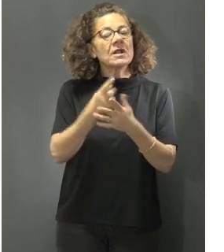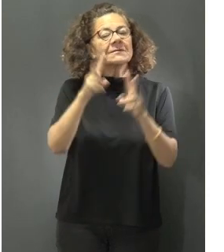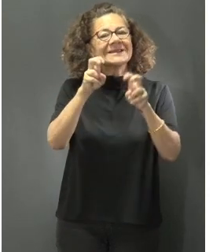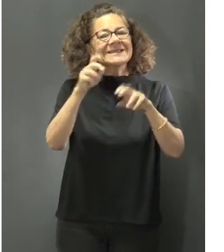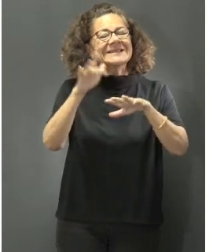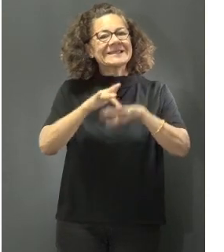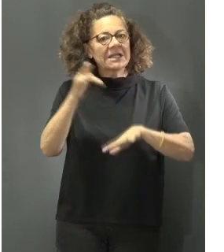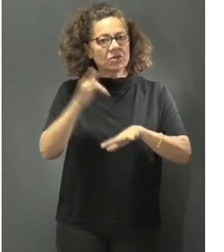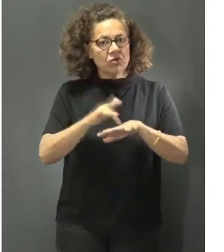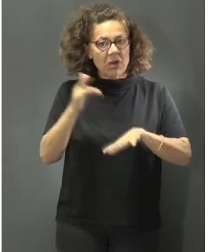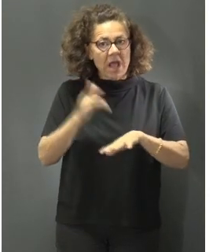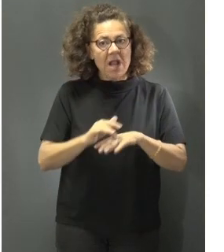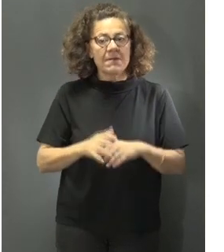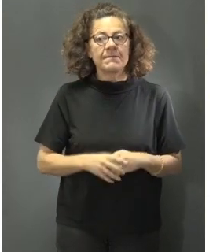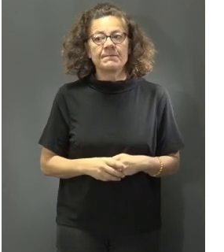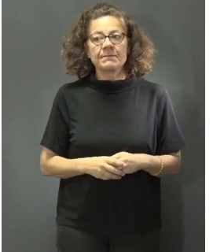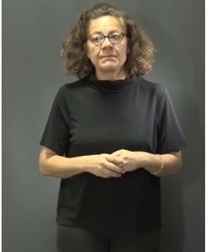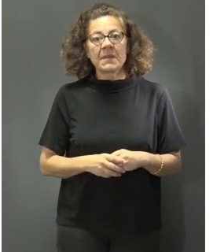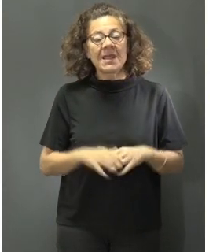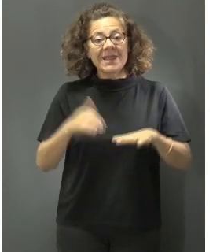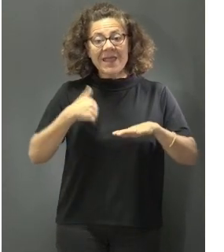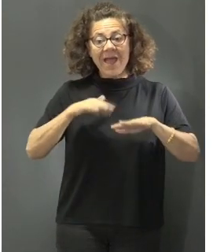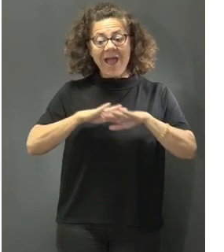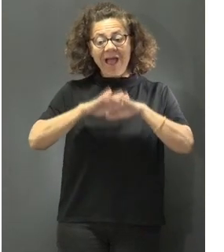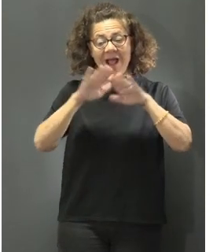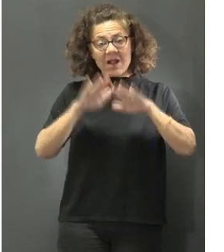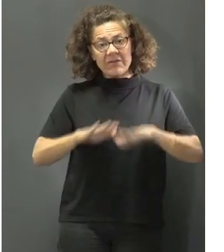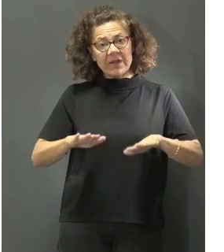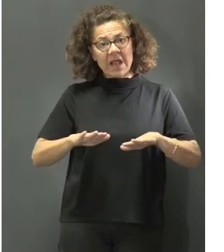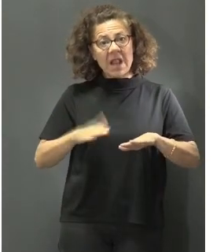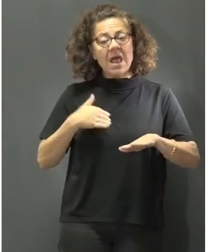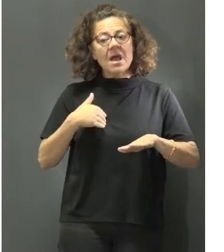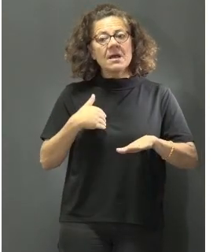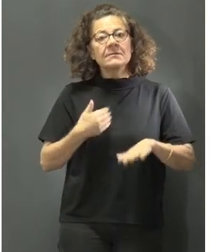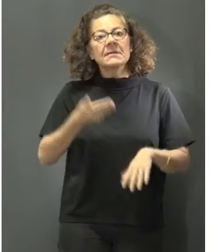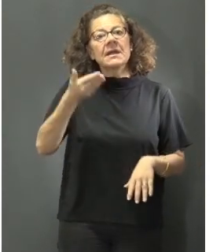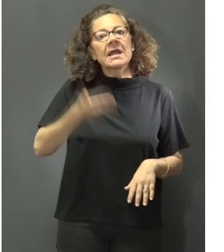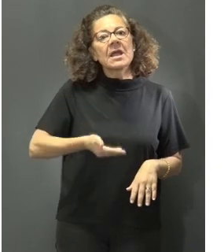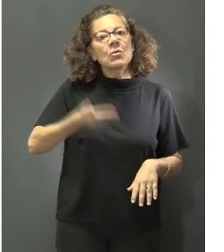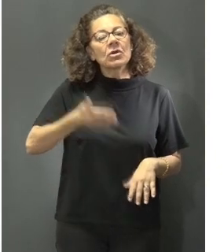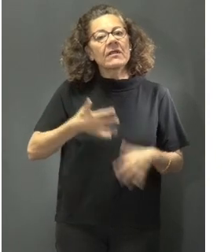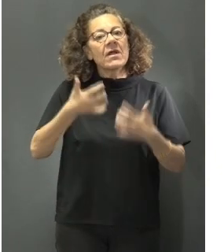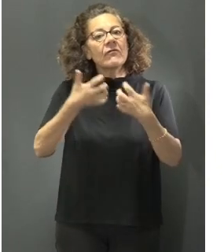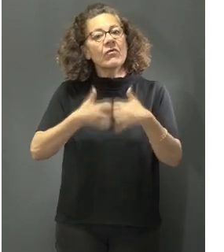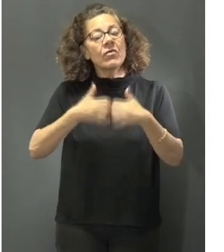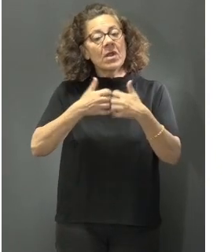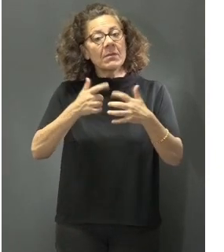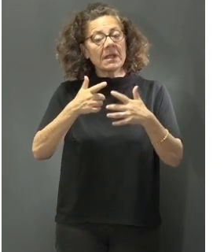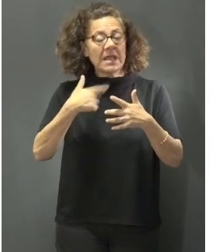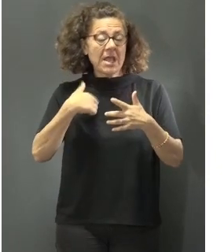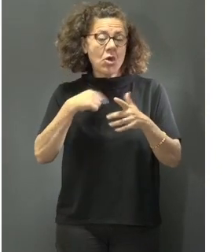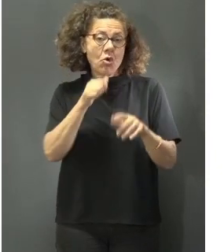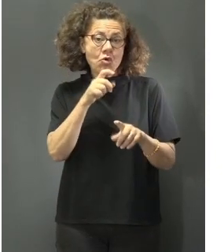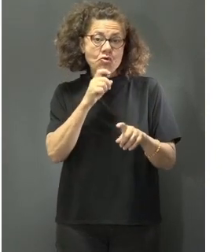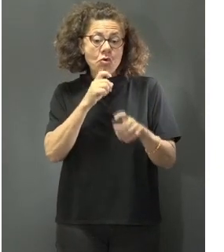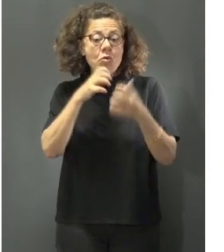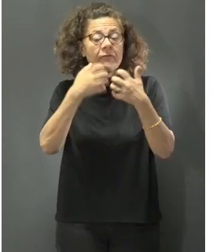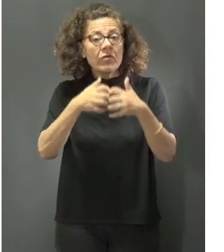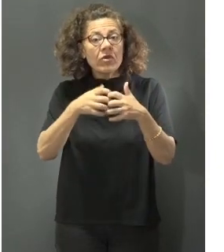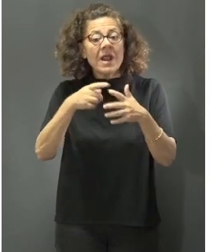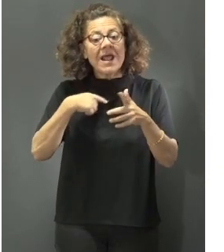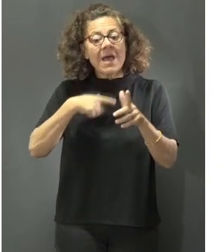sensorial, y para el final ha ido quedando la importancia del funcionamiento cognitivo en la interacción de